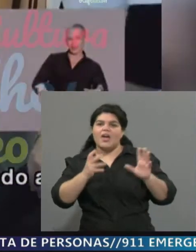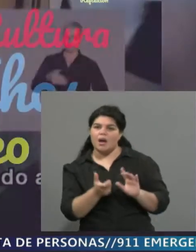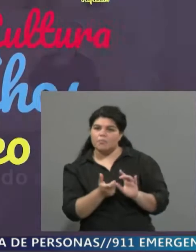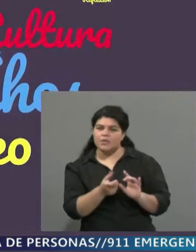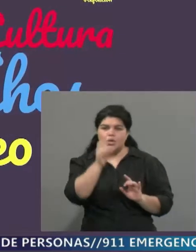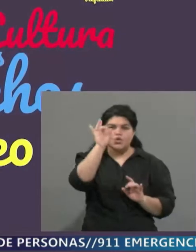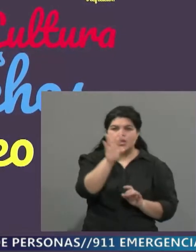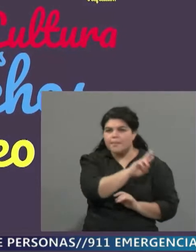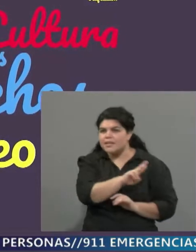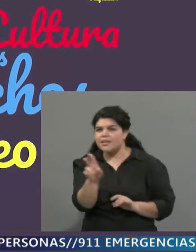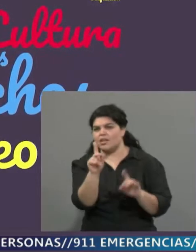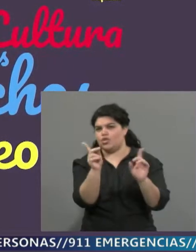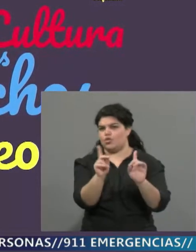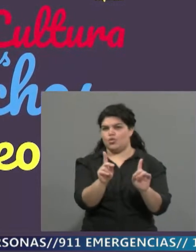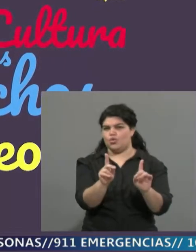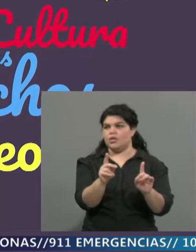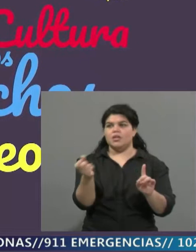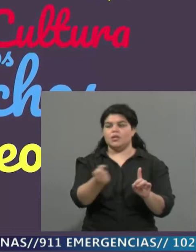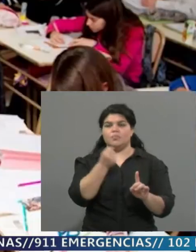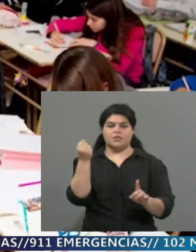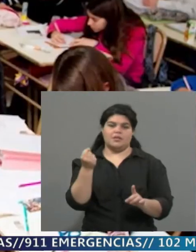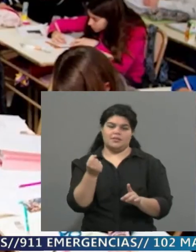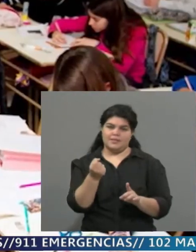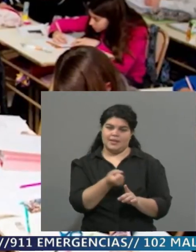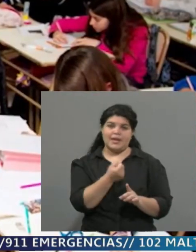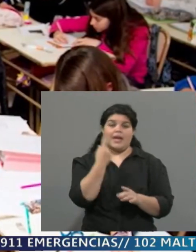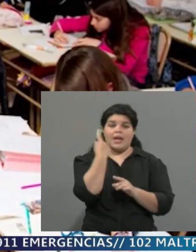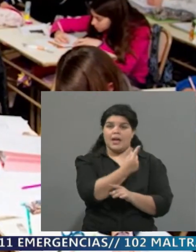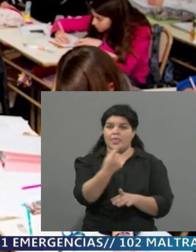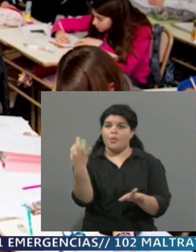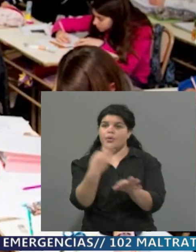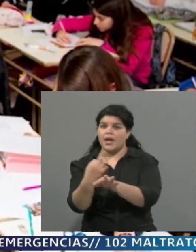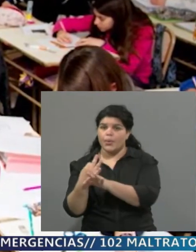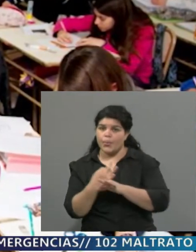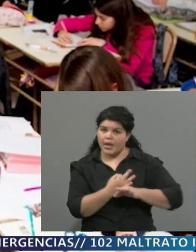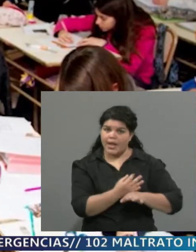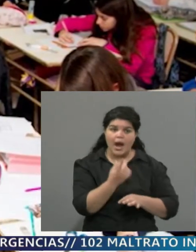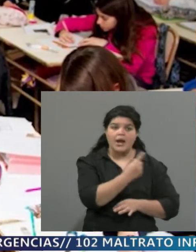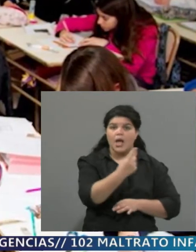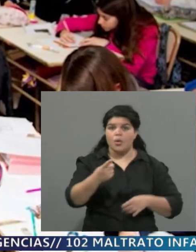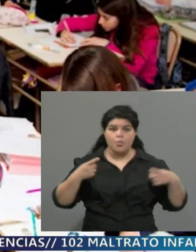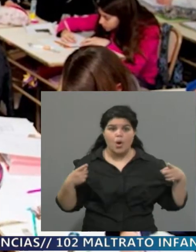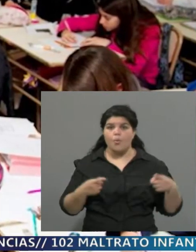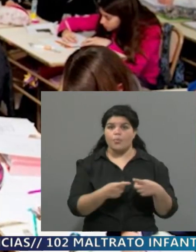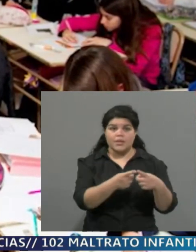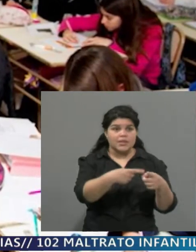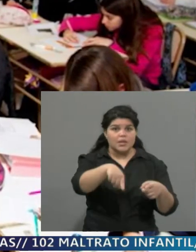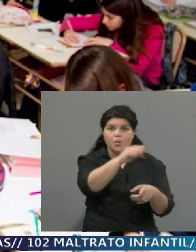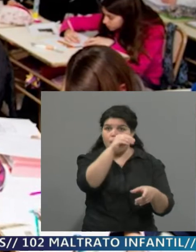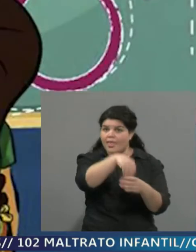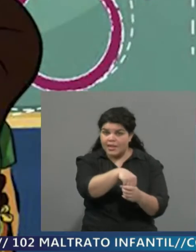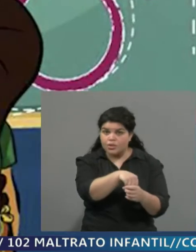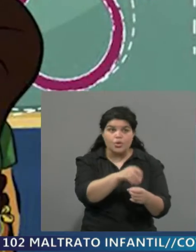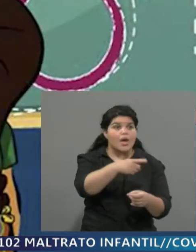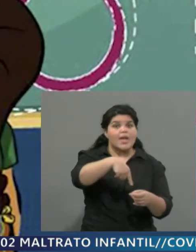religión. Hay que respetar la ESI, el ideario institucional y más o menos la convicción de las personas que integran la institución, pero